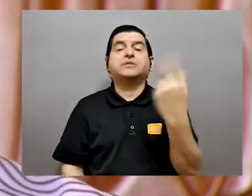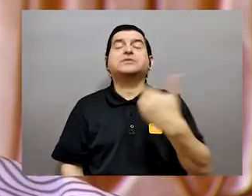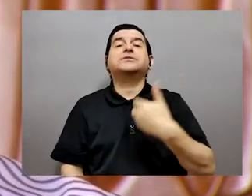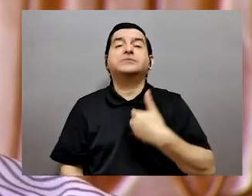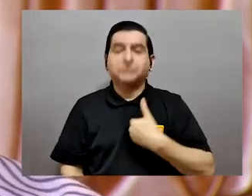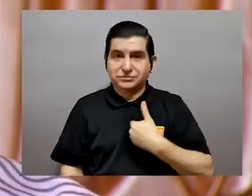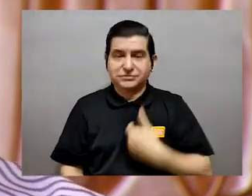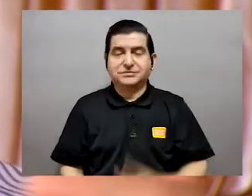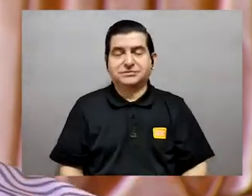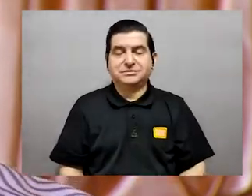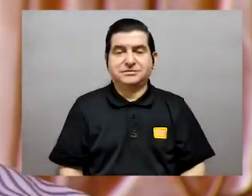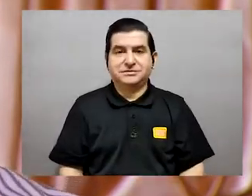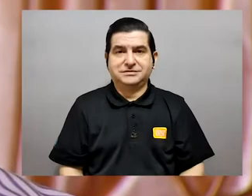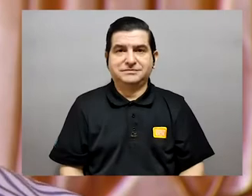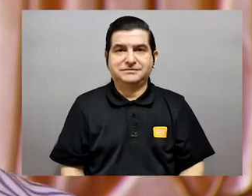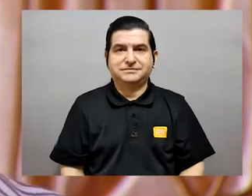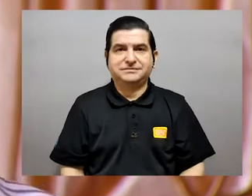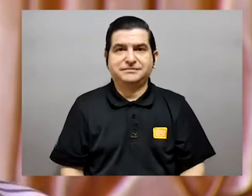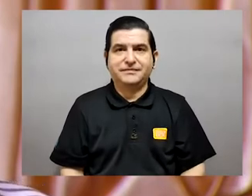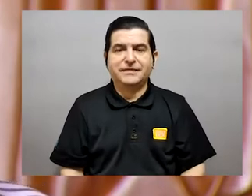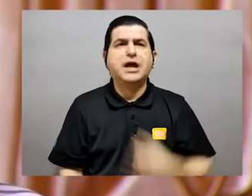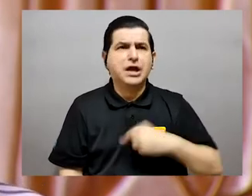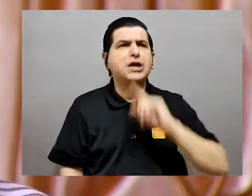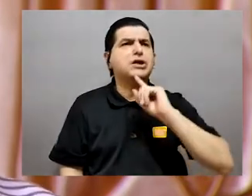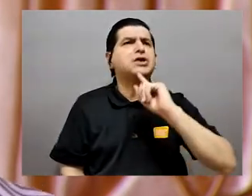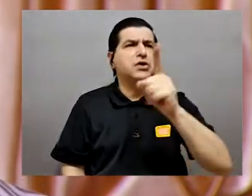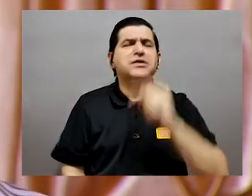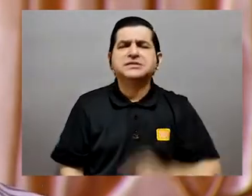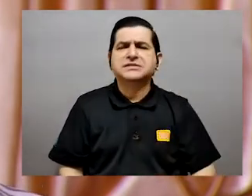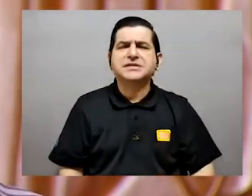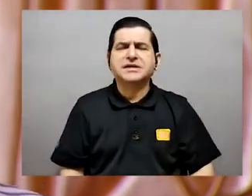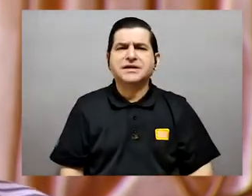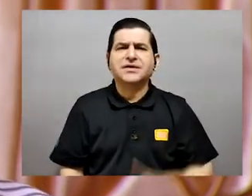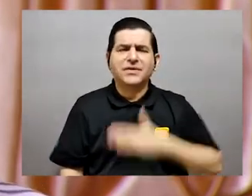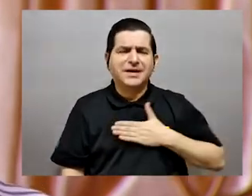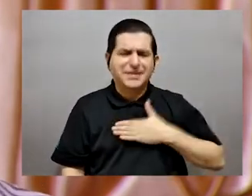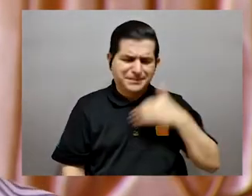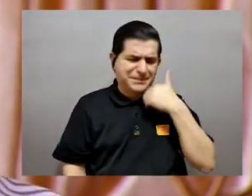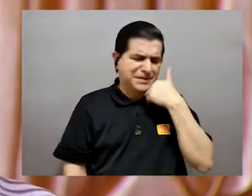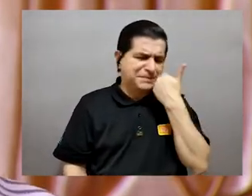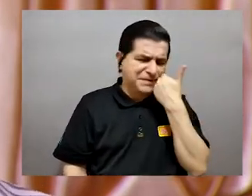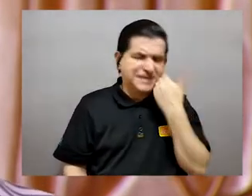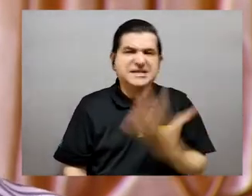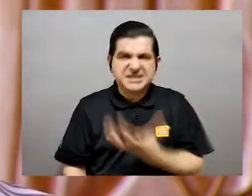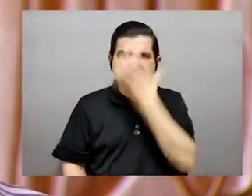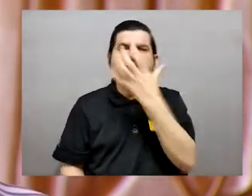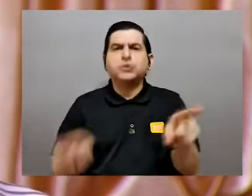yo dije, bueno, si no es el gobierno italiano que nos da esto, la Embajada de Italia acá,